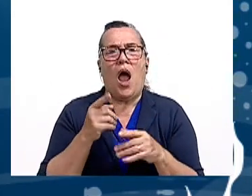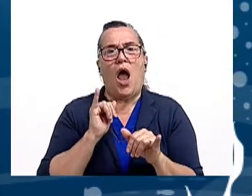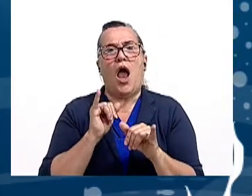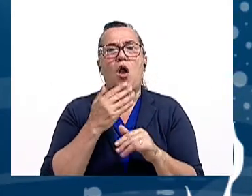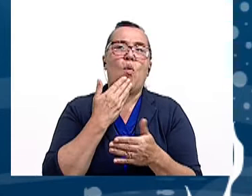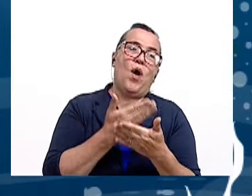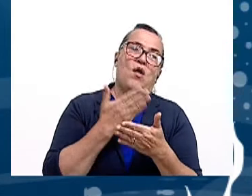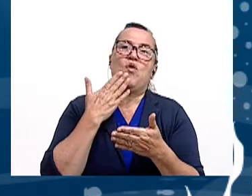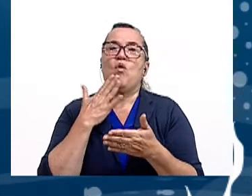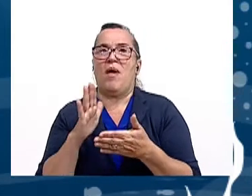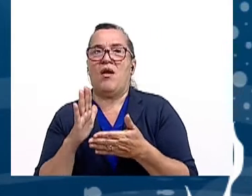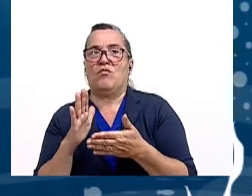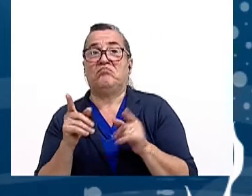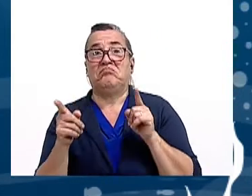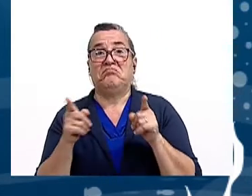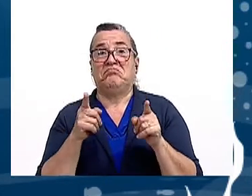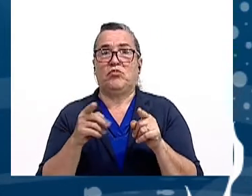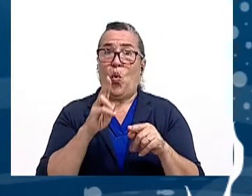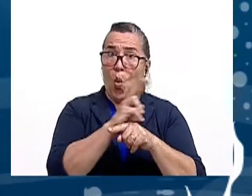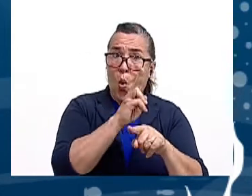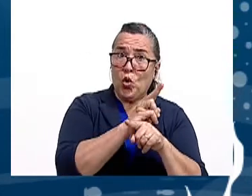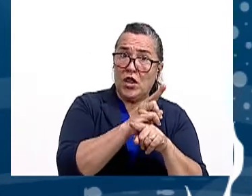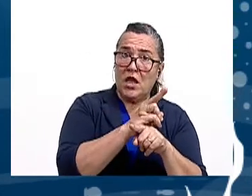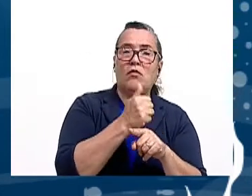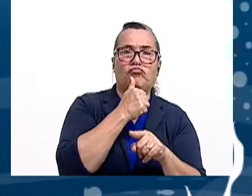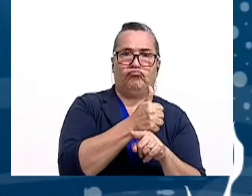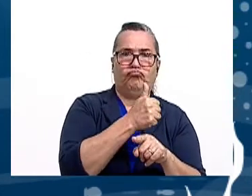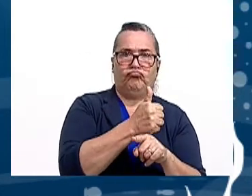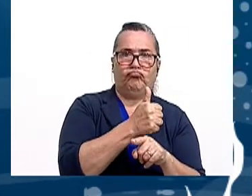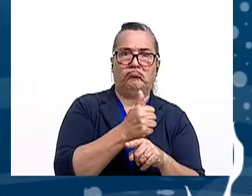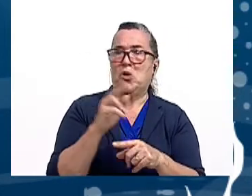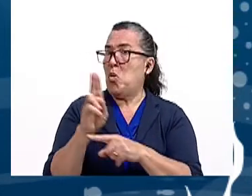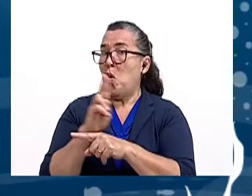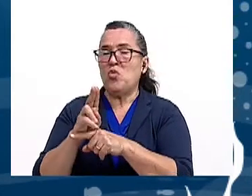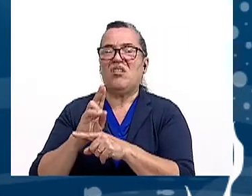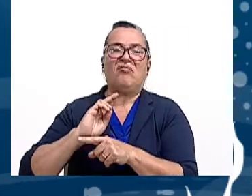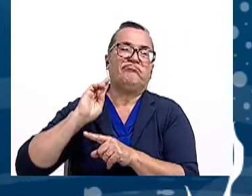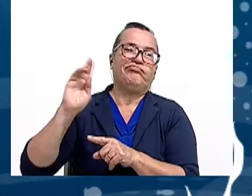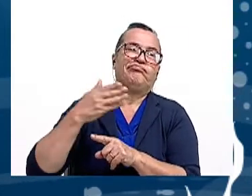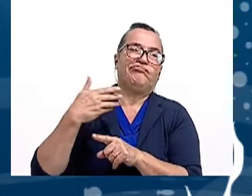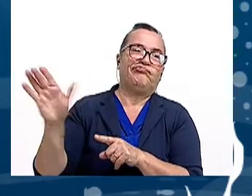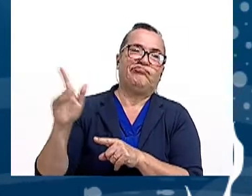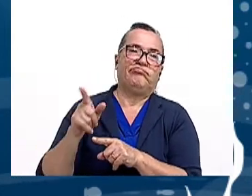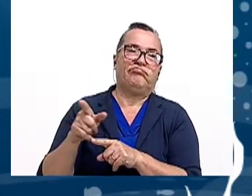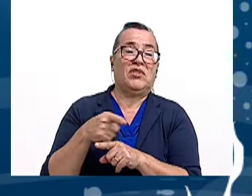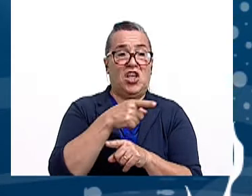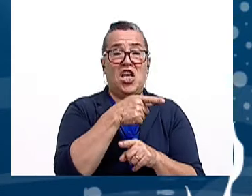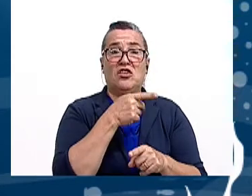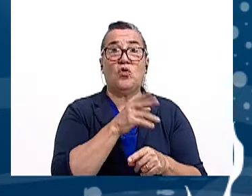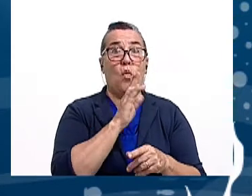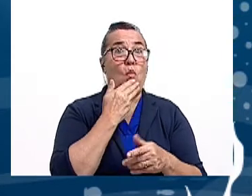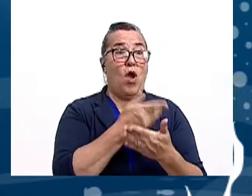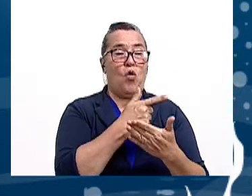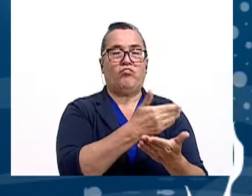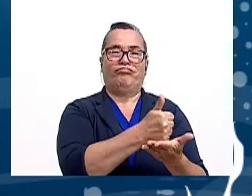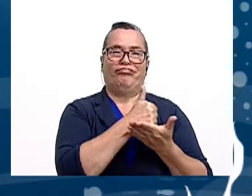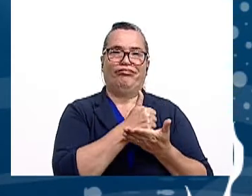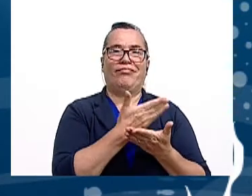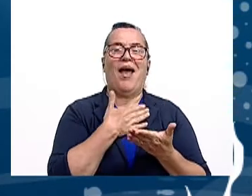lo bueno de lo malo. Si era bueno es porque era útil y generaba felicidad.